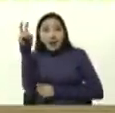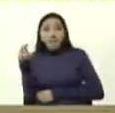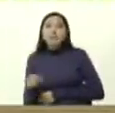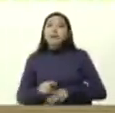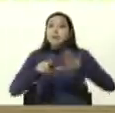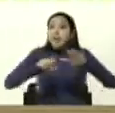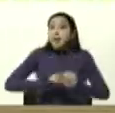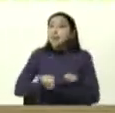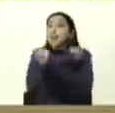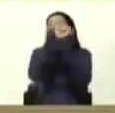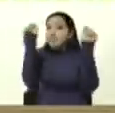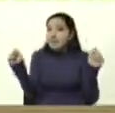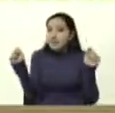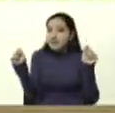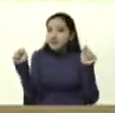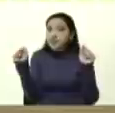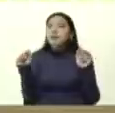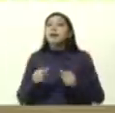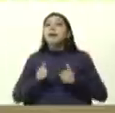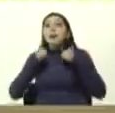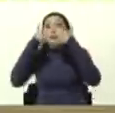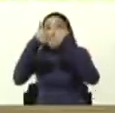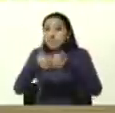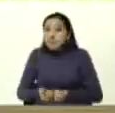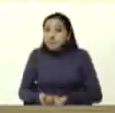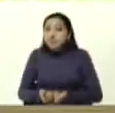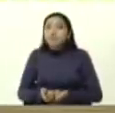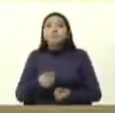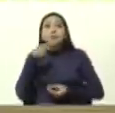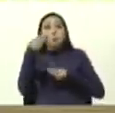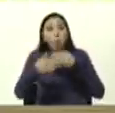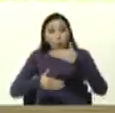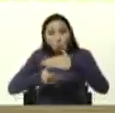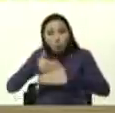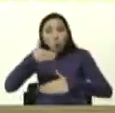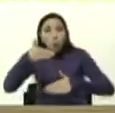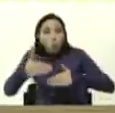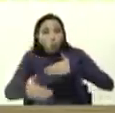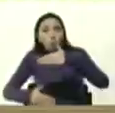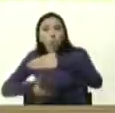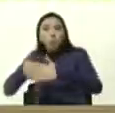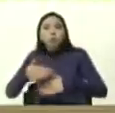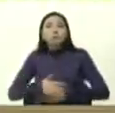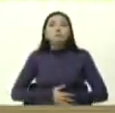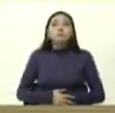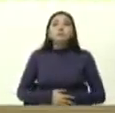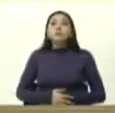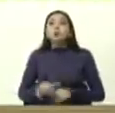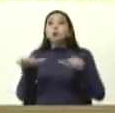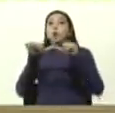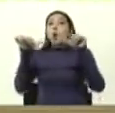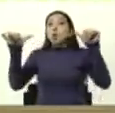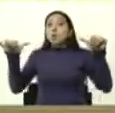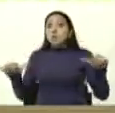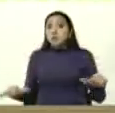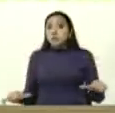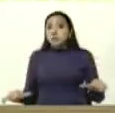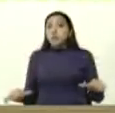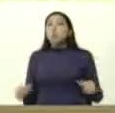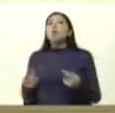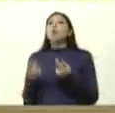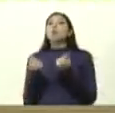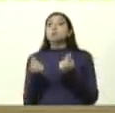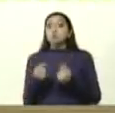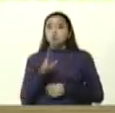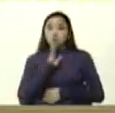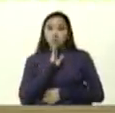mañana, cuando empezarán a incorporarse gradual y progresivamente los sistemas de los distintos